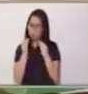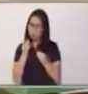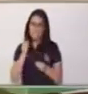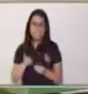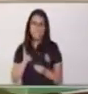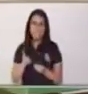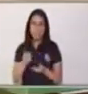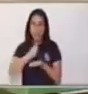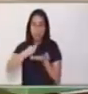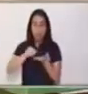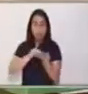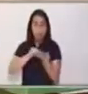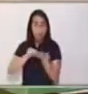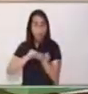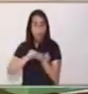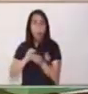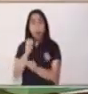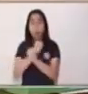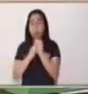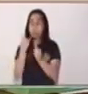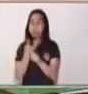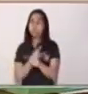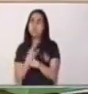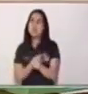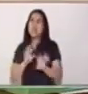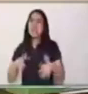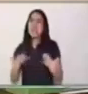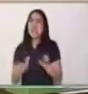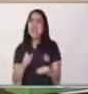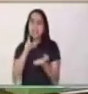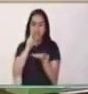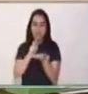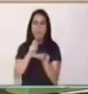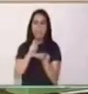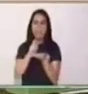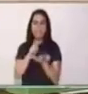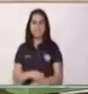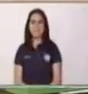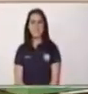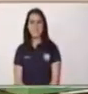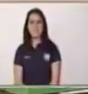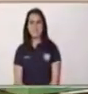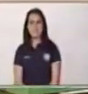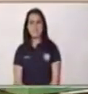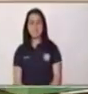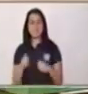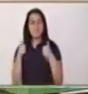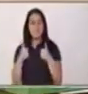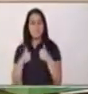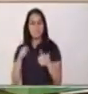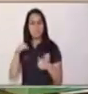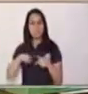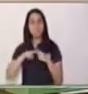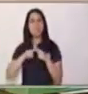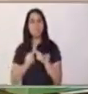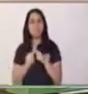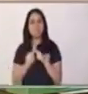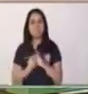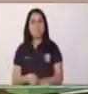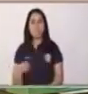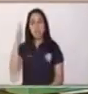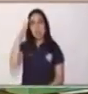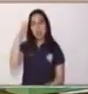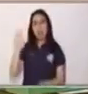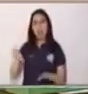constantemente con agua y jabón o bien con gel, como el que tengo acá. Ok, vamos a iniciar. En la